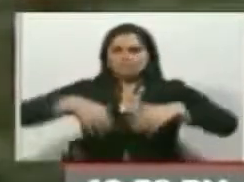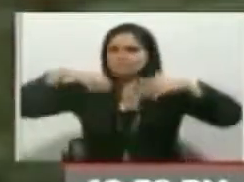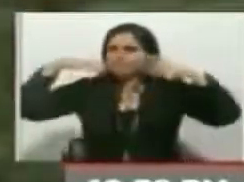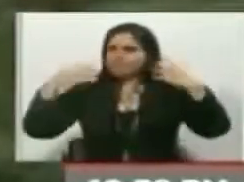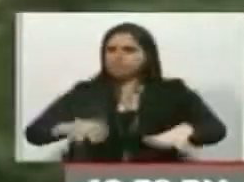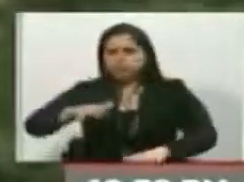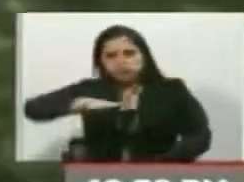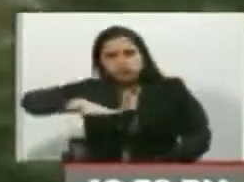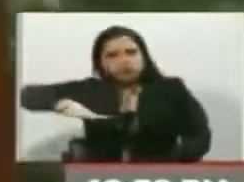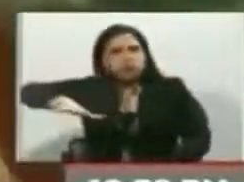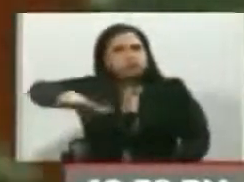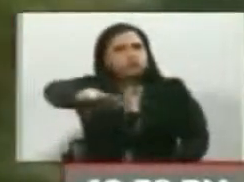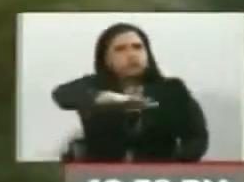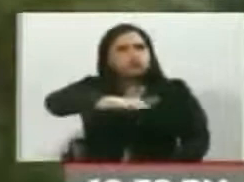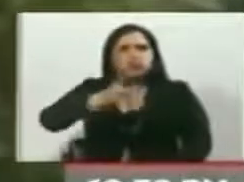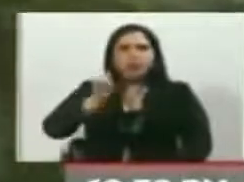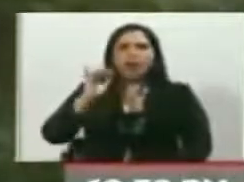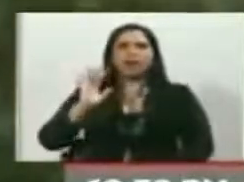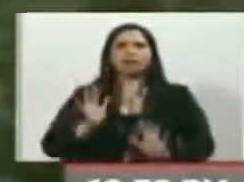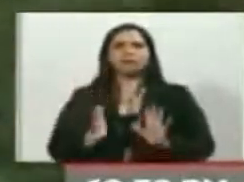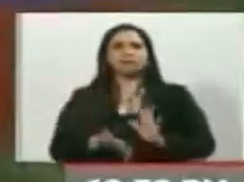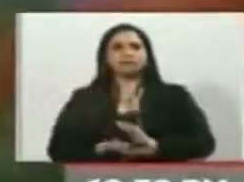Bastantes sabanas hay aquí.